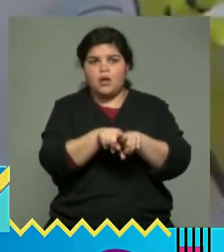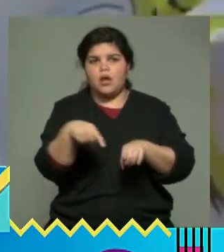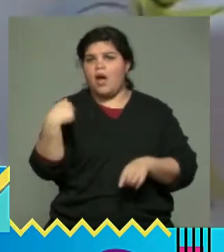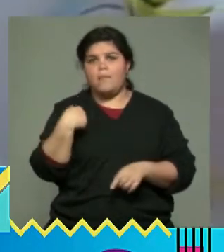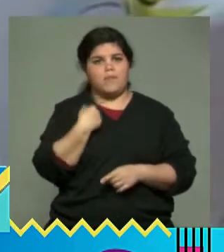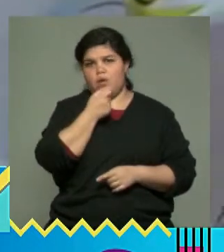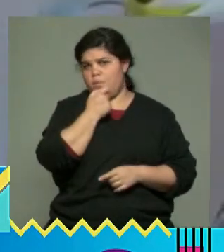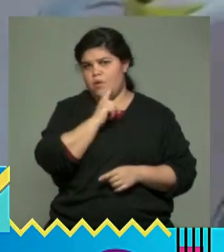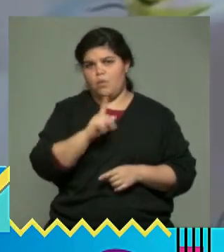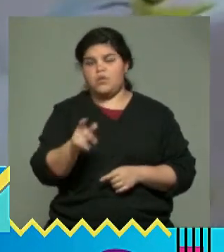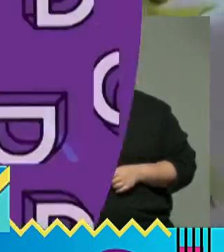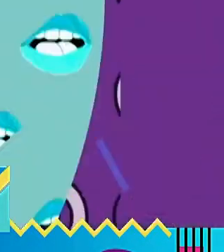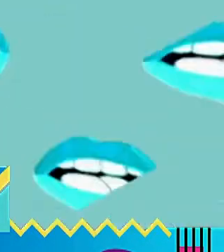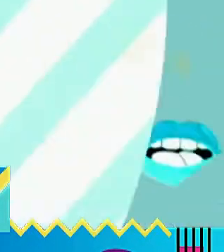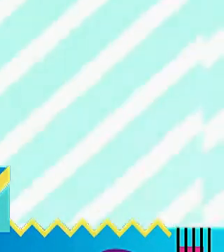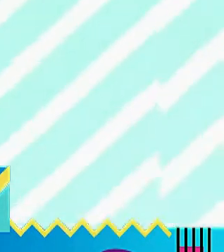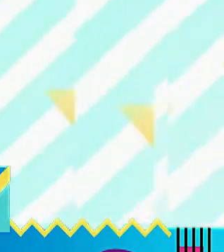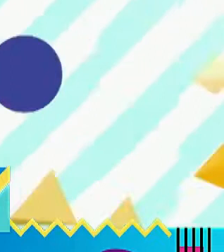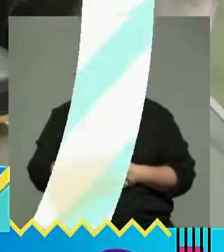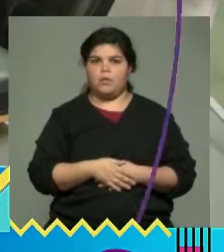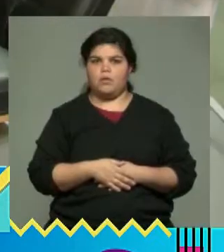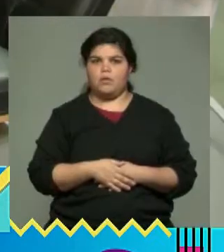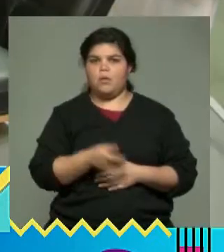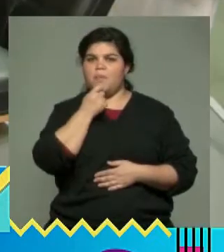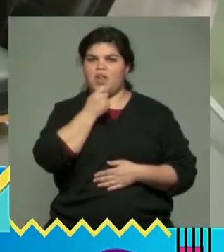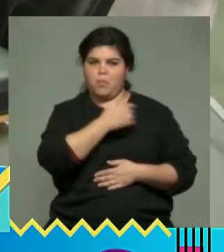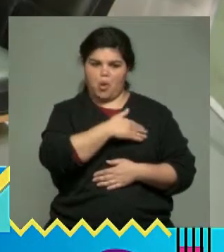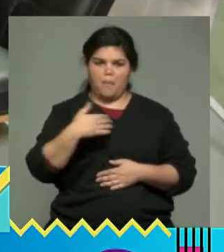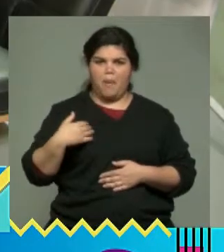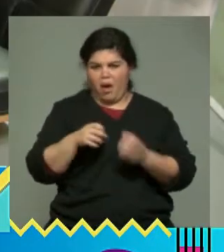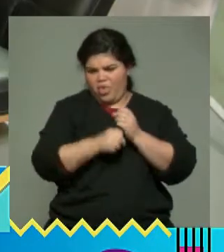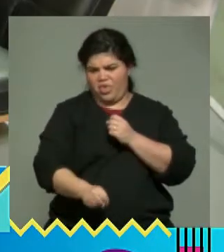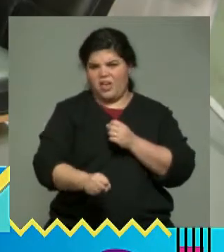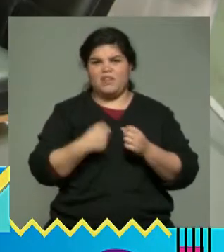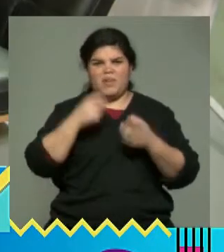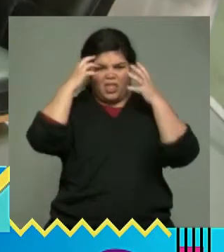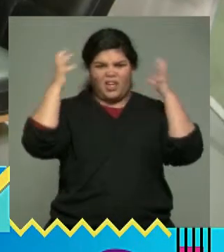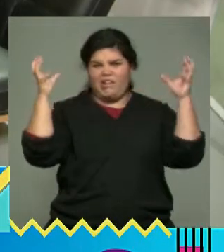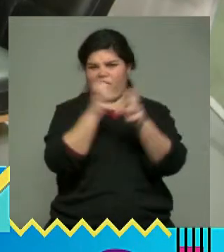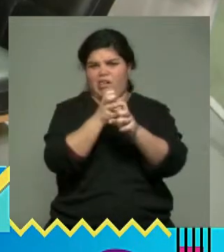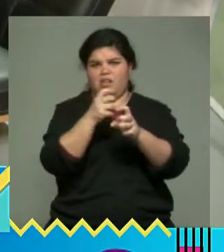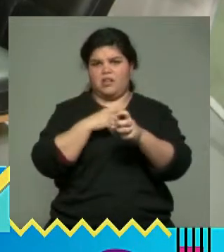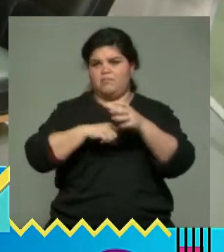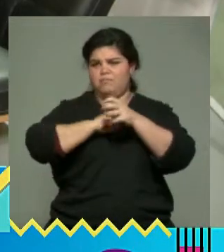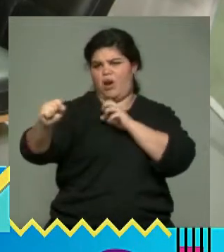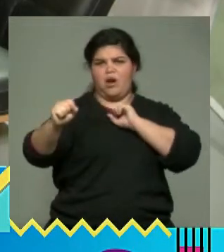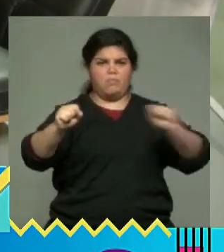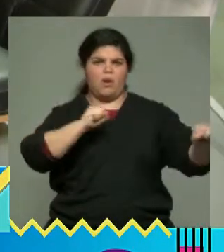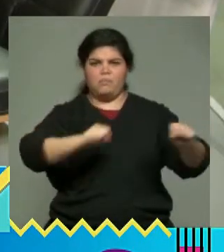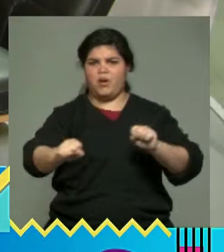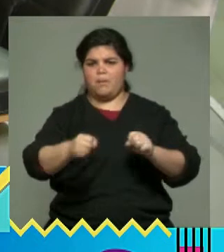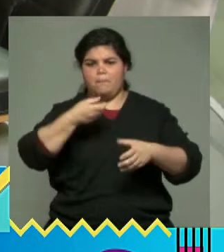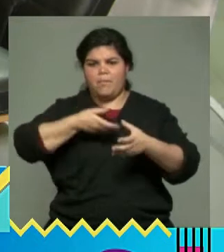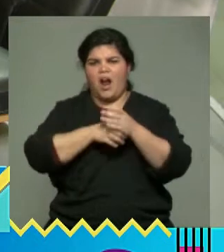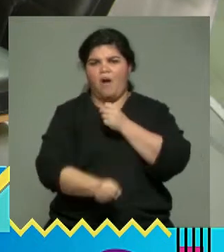gustado que me aplasten el cráneo, que me rompan los miembros para sacarme del útero de mi madre, por la razón que sea, porque lo de las razones